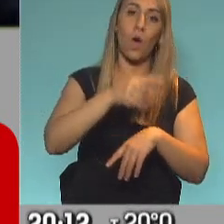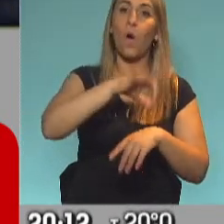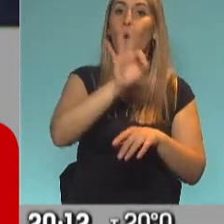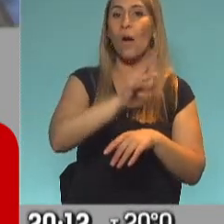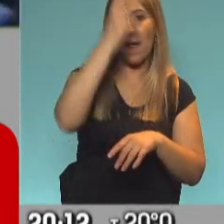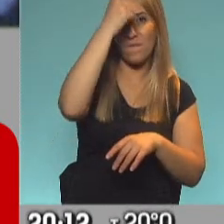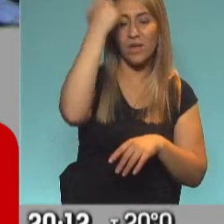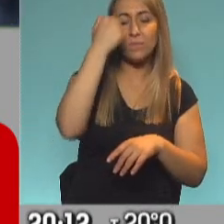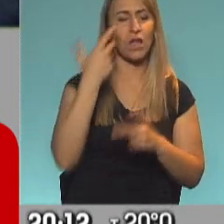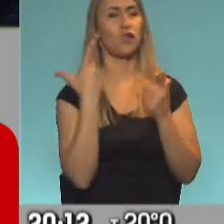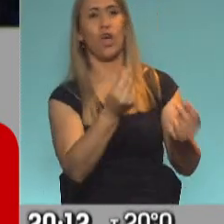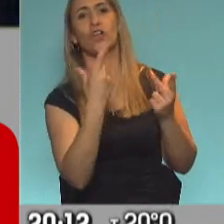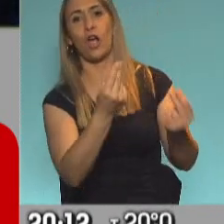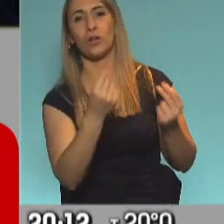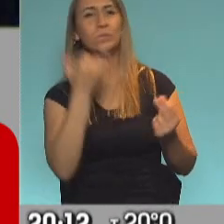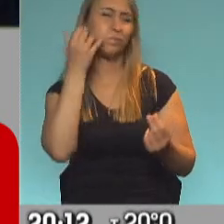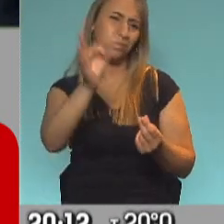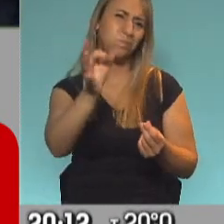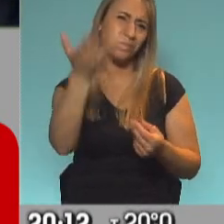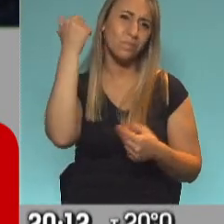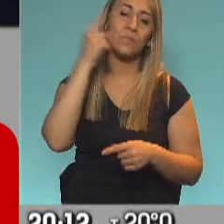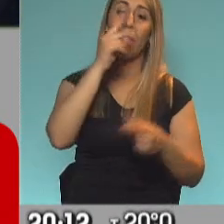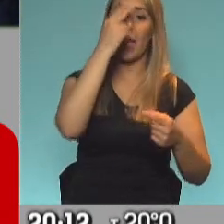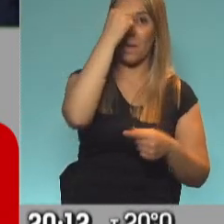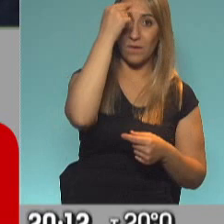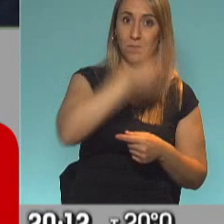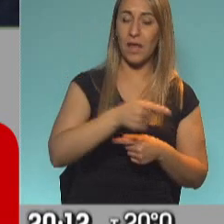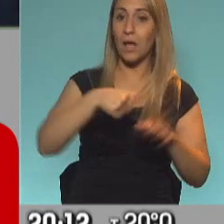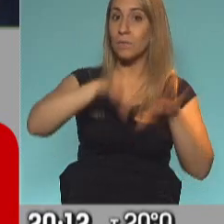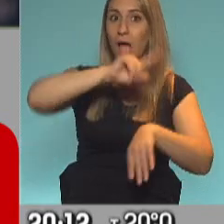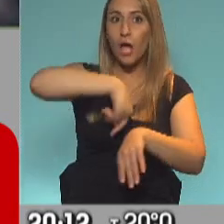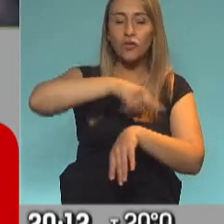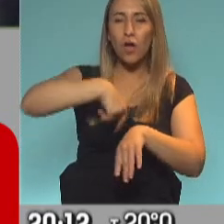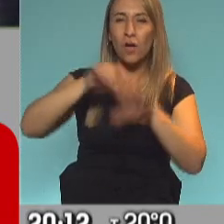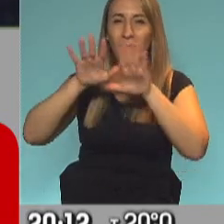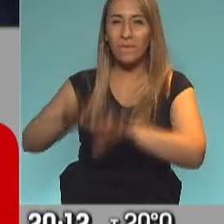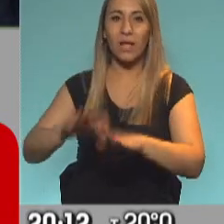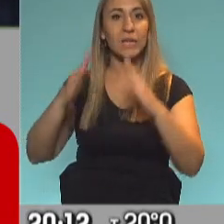Ya se sabe que ha tenido una mala relación con una de las enfermeras que más horas pasaba en su casa.